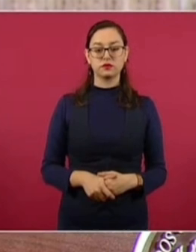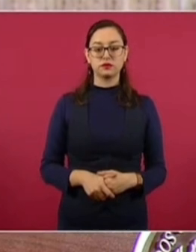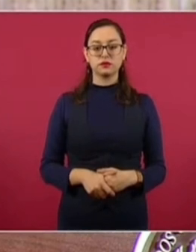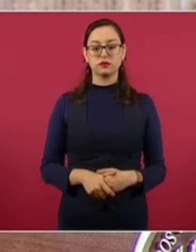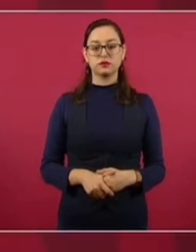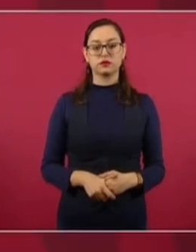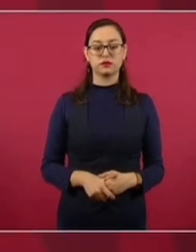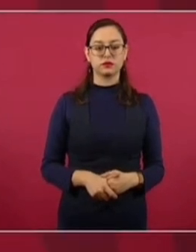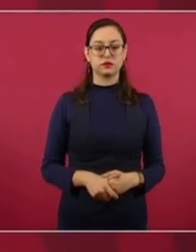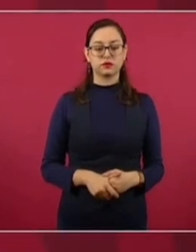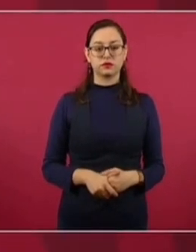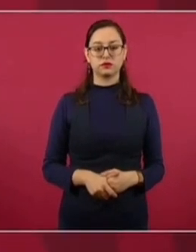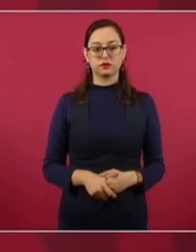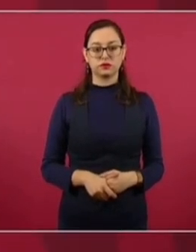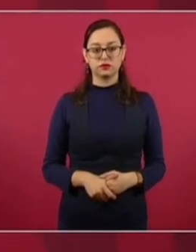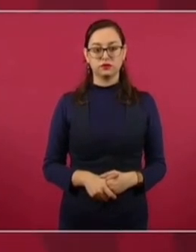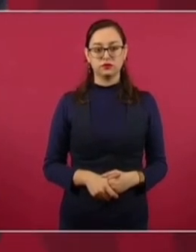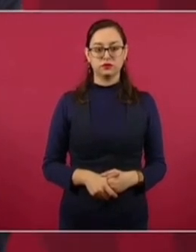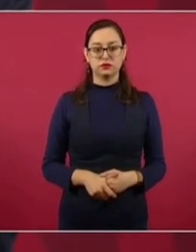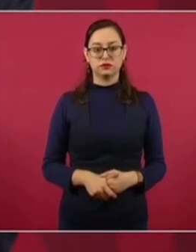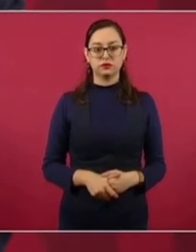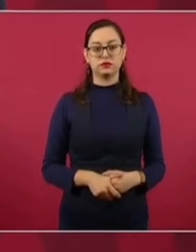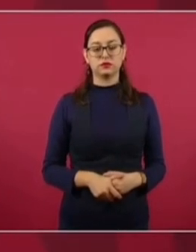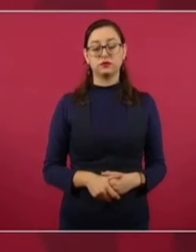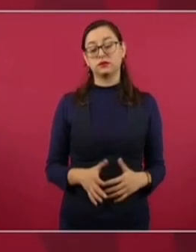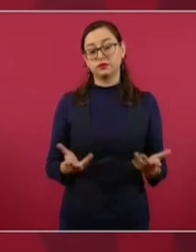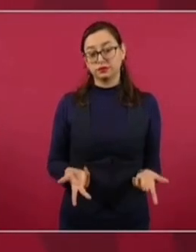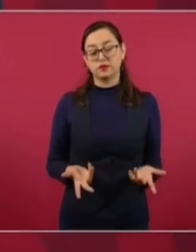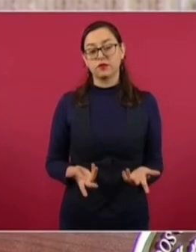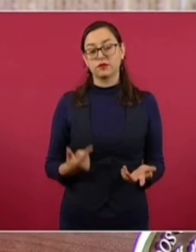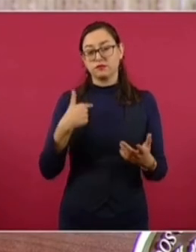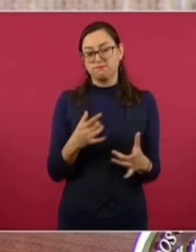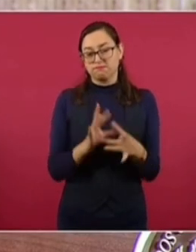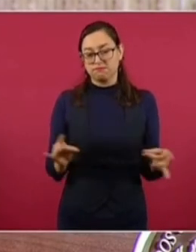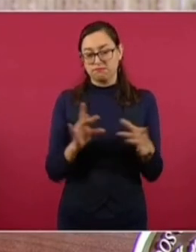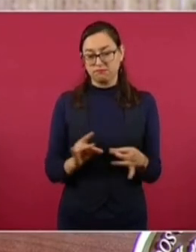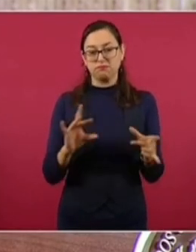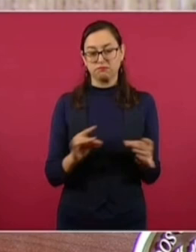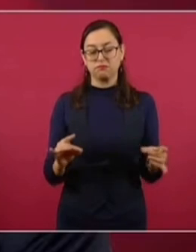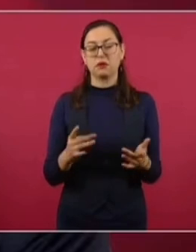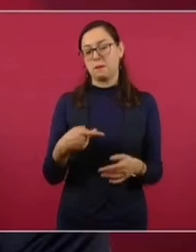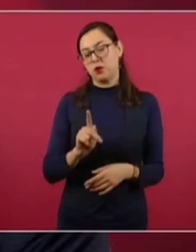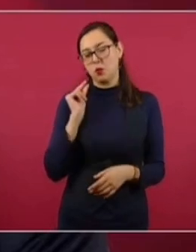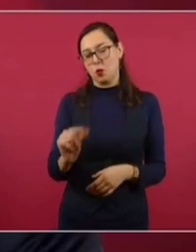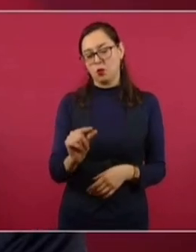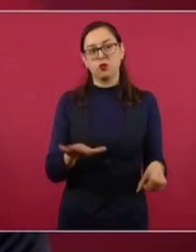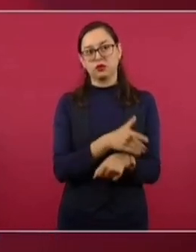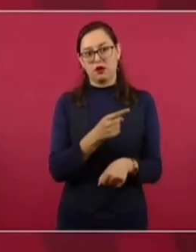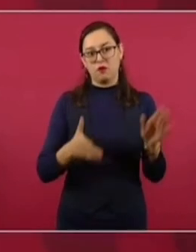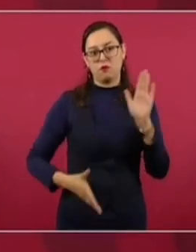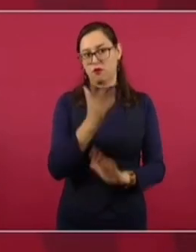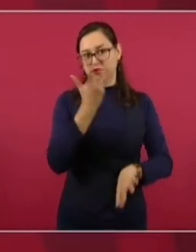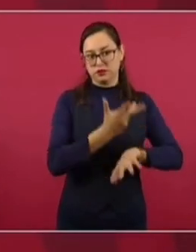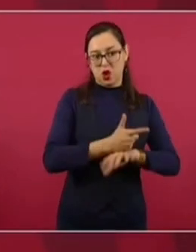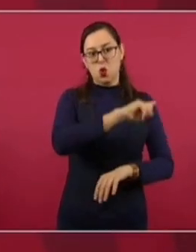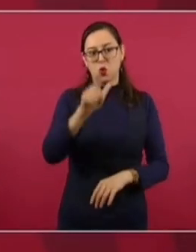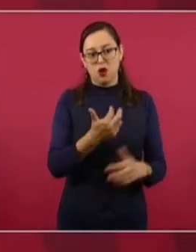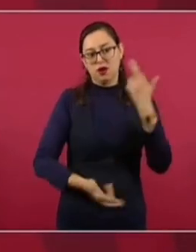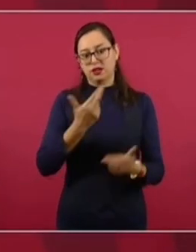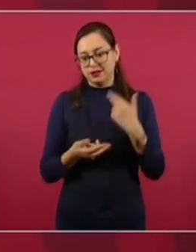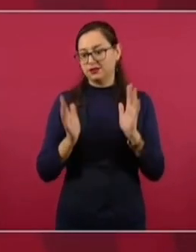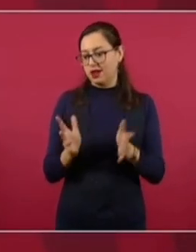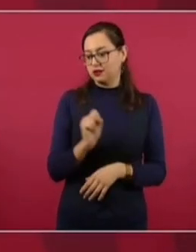después de la gira a Estados Unidos vino el fin de semana, no hemos hablado mucho, a lo mejor